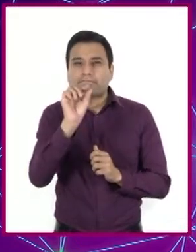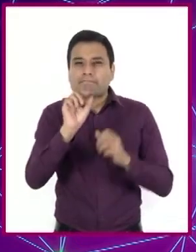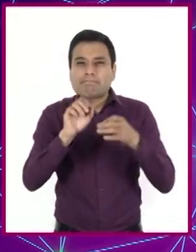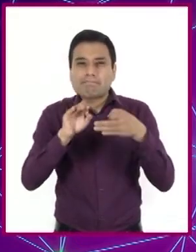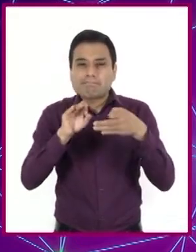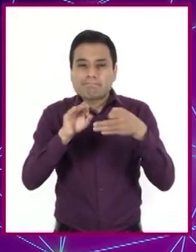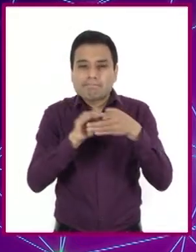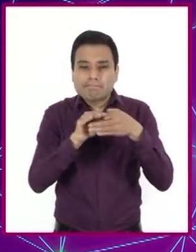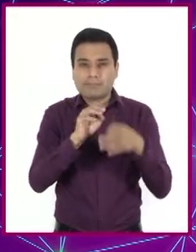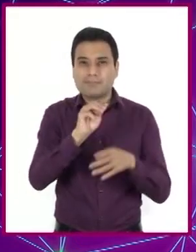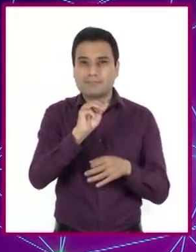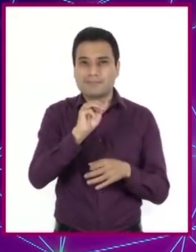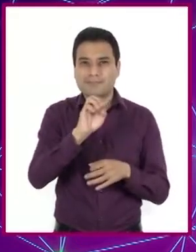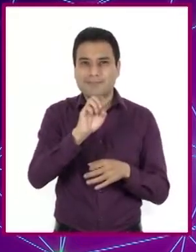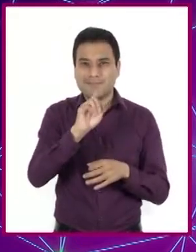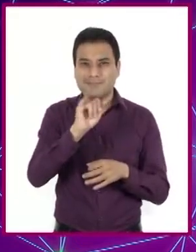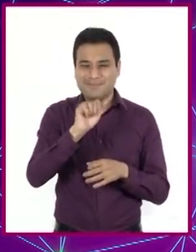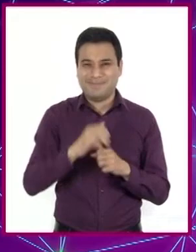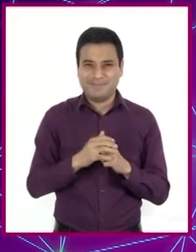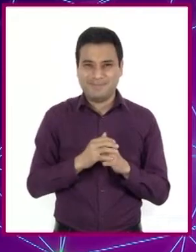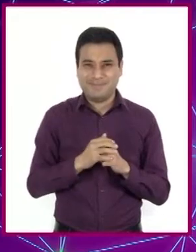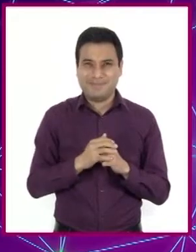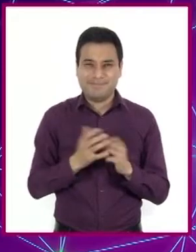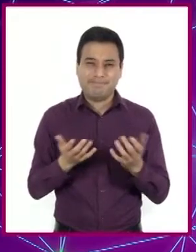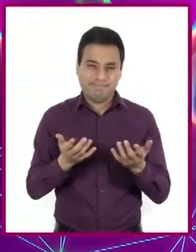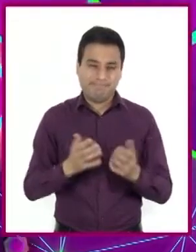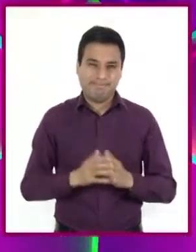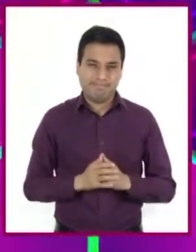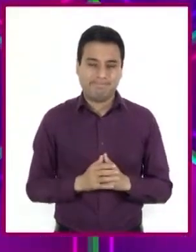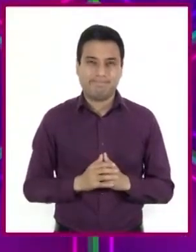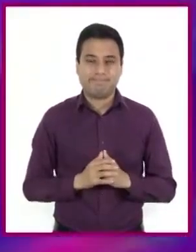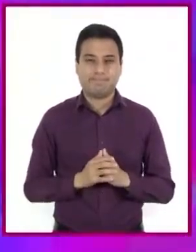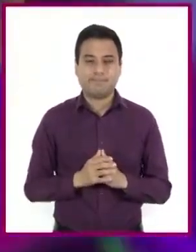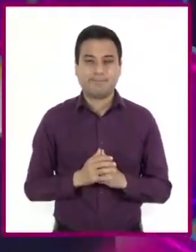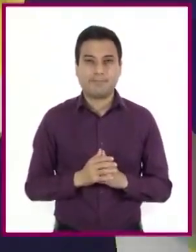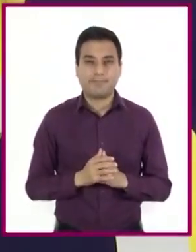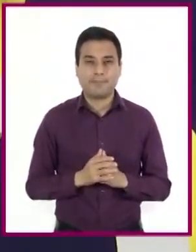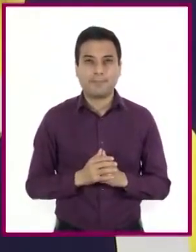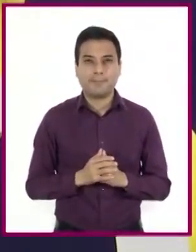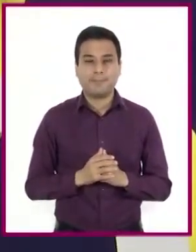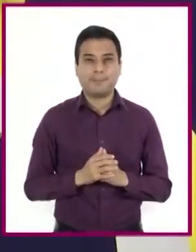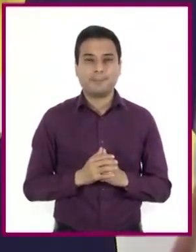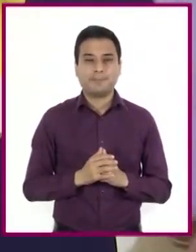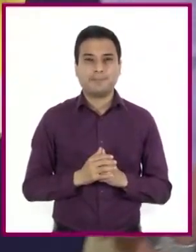con la agrupación de los datos cerca de la media aritmética.